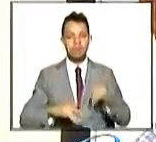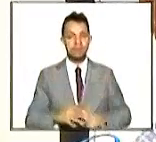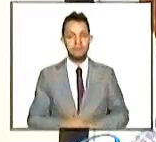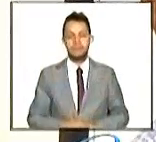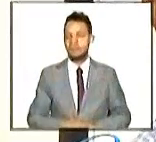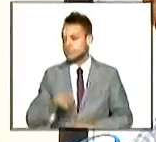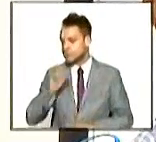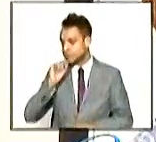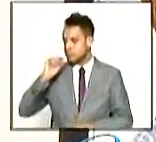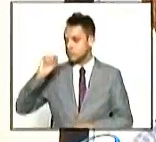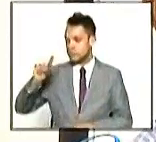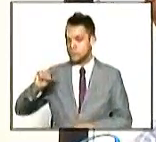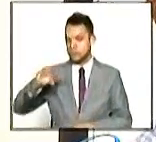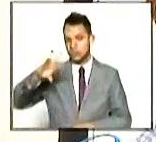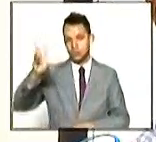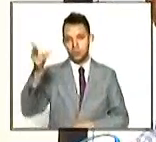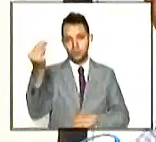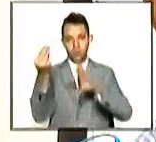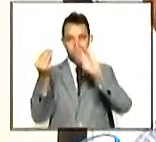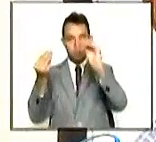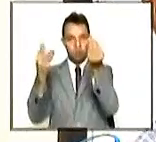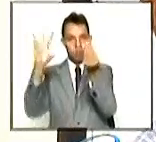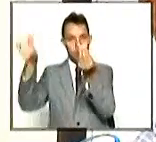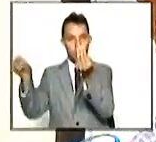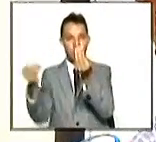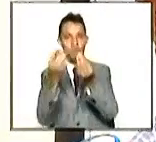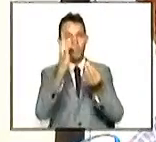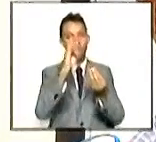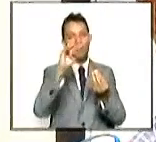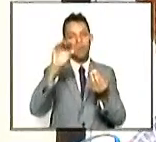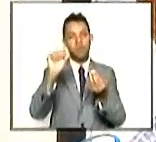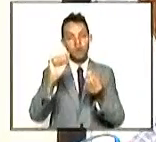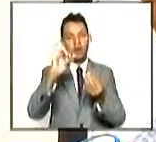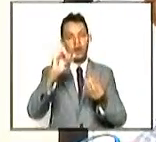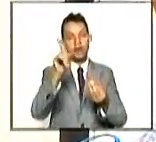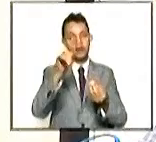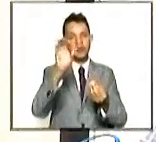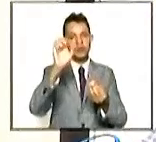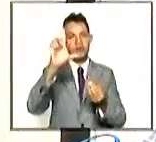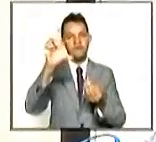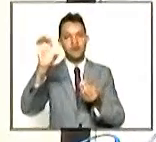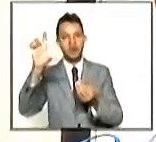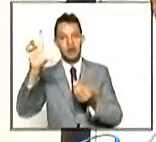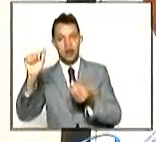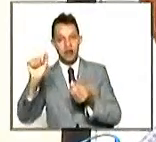¿La diferencia de la uva Isabela con las otras uvas en qué consiste?